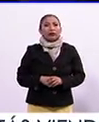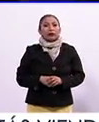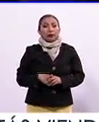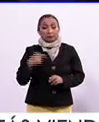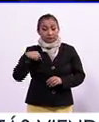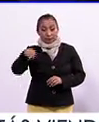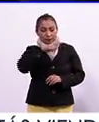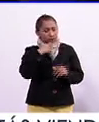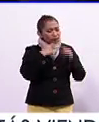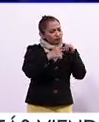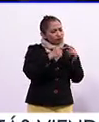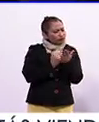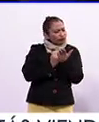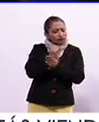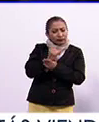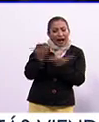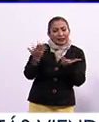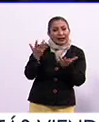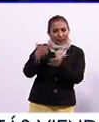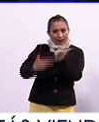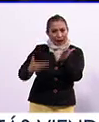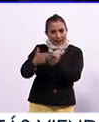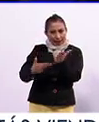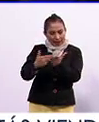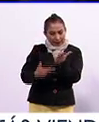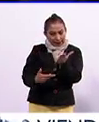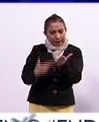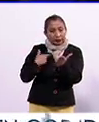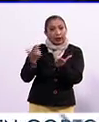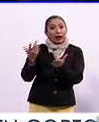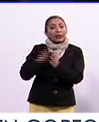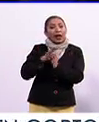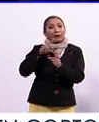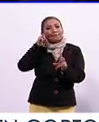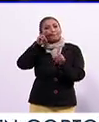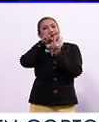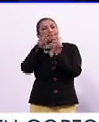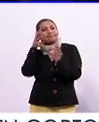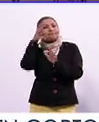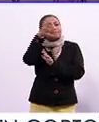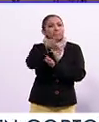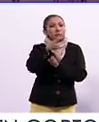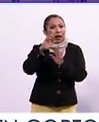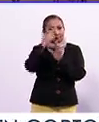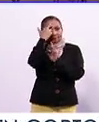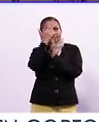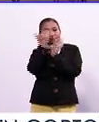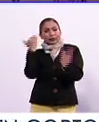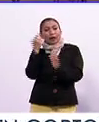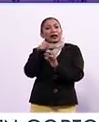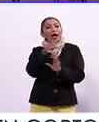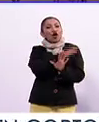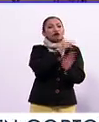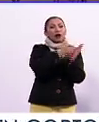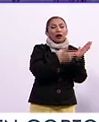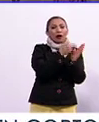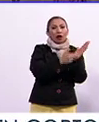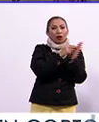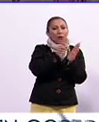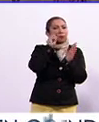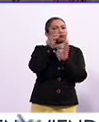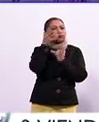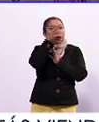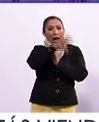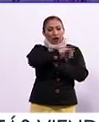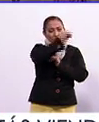Decidieron crear lo que se llama un taller de prospectiva. a semejanza de los talleres de prospectiva que